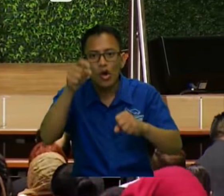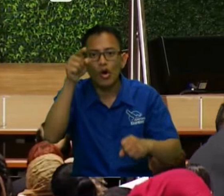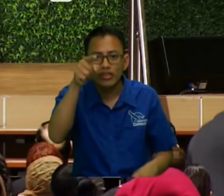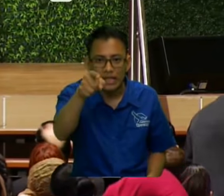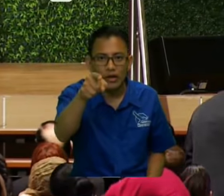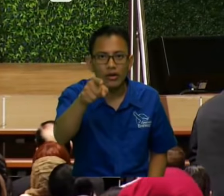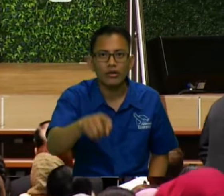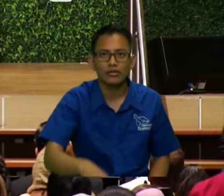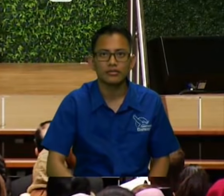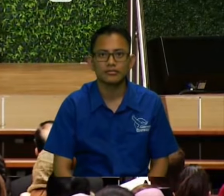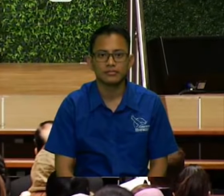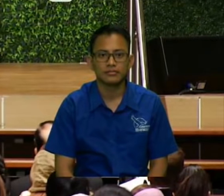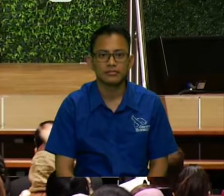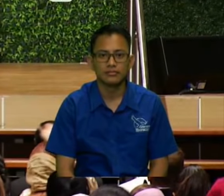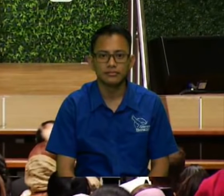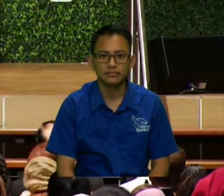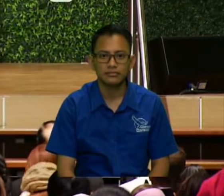Oh, gloriosa.